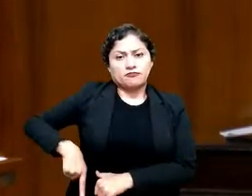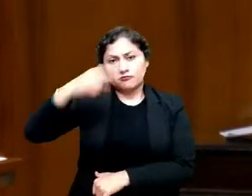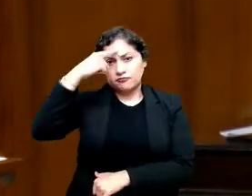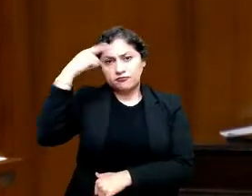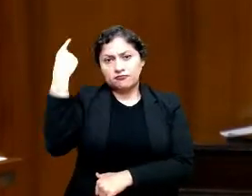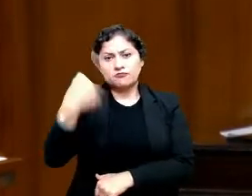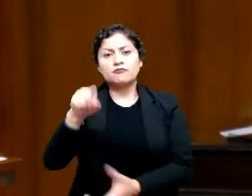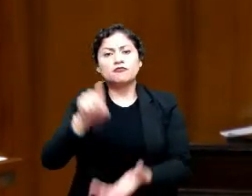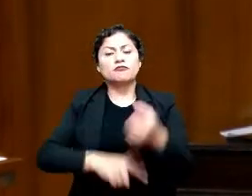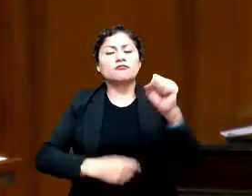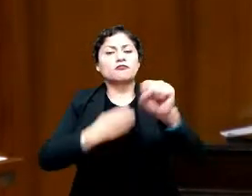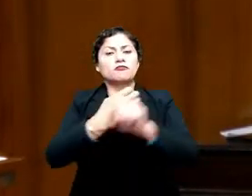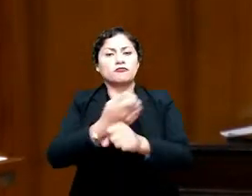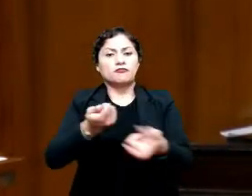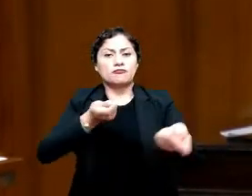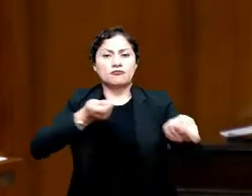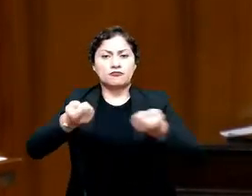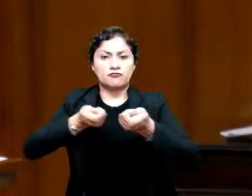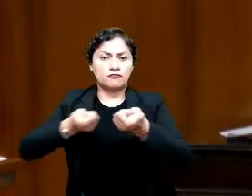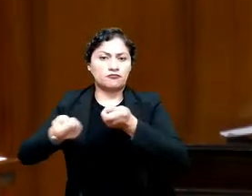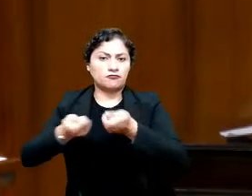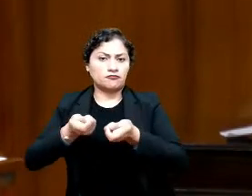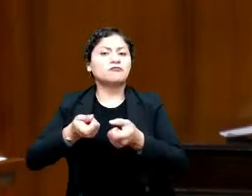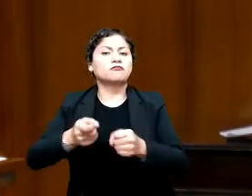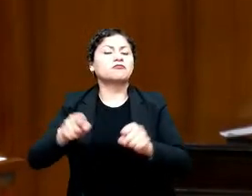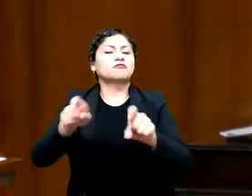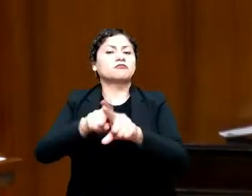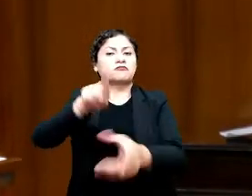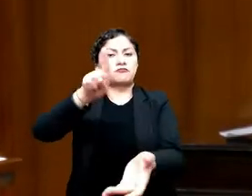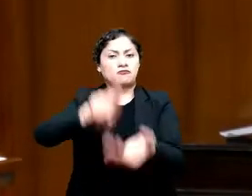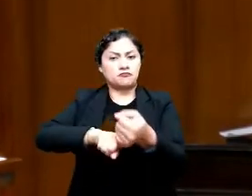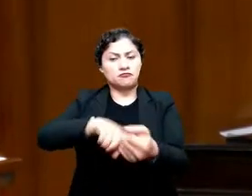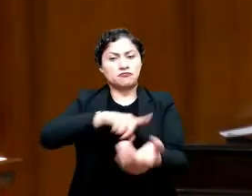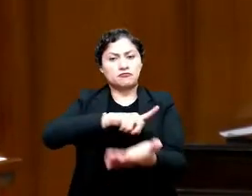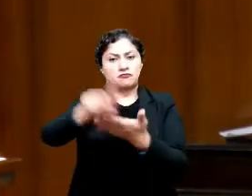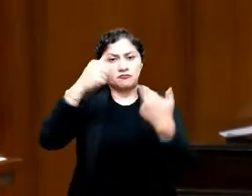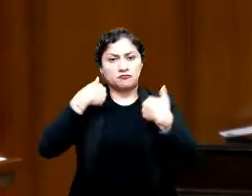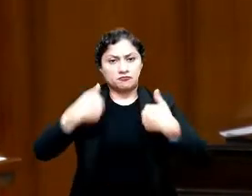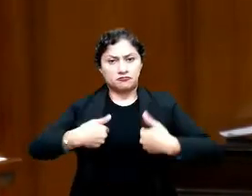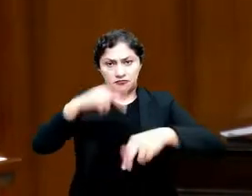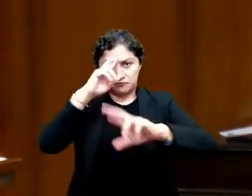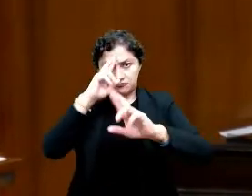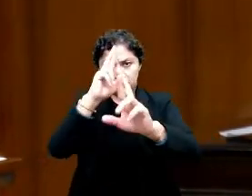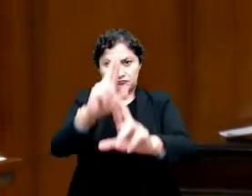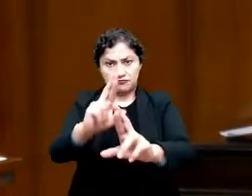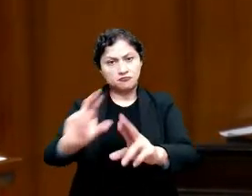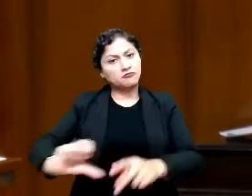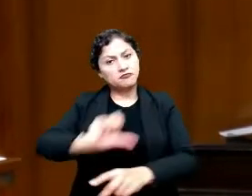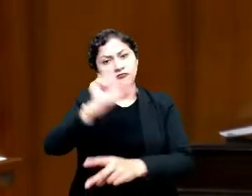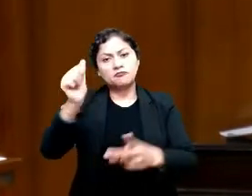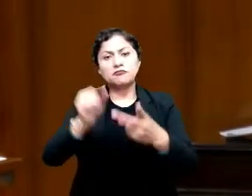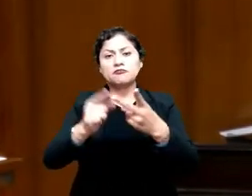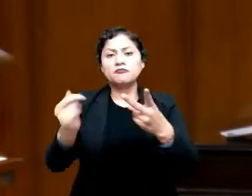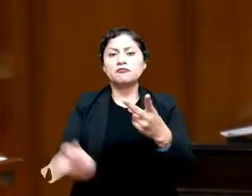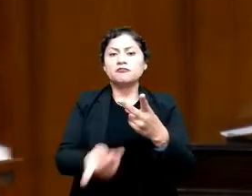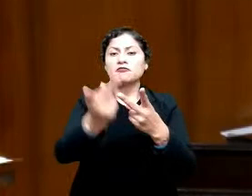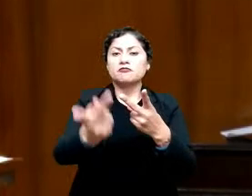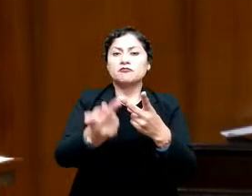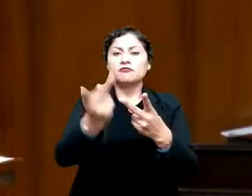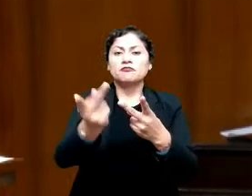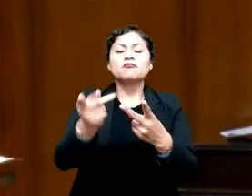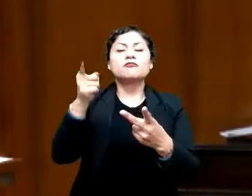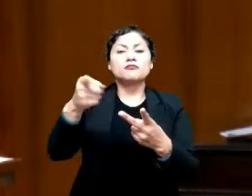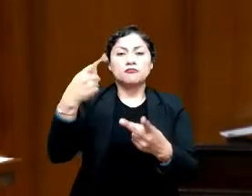el Estado, siempre respetando a los derechos humanos? Y segunda, ¿hay algún municipio de nuestro